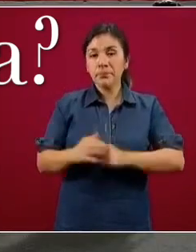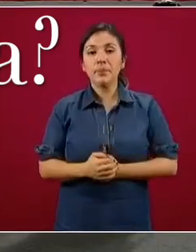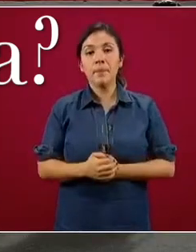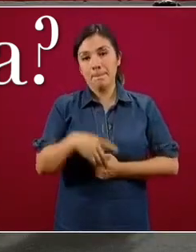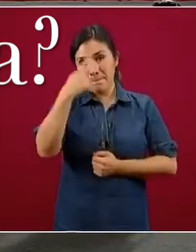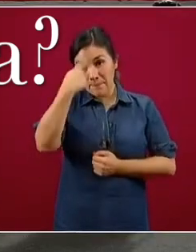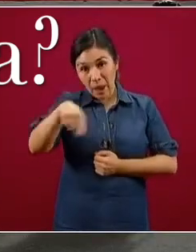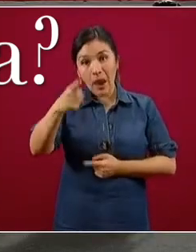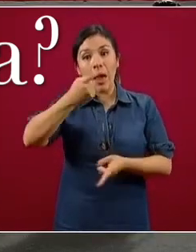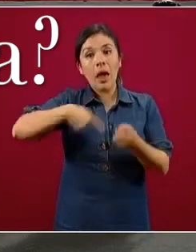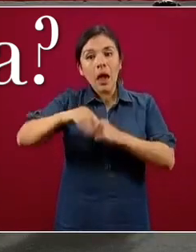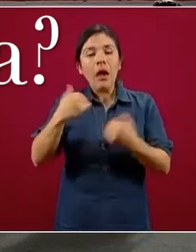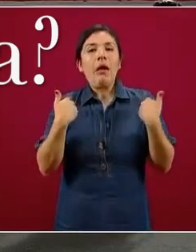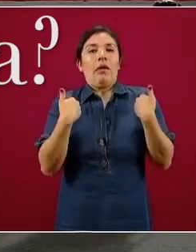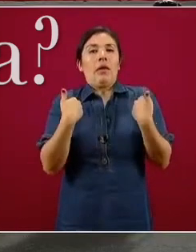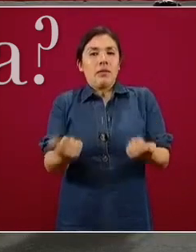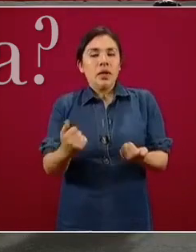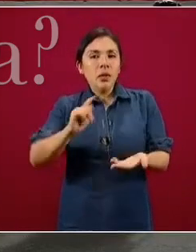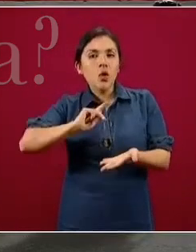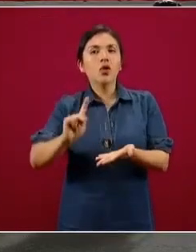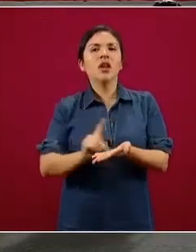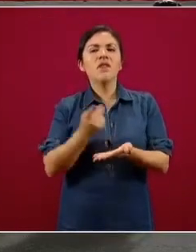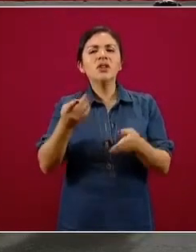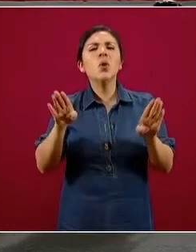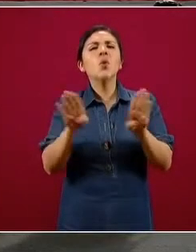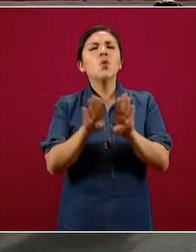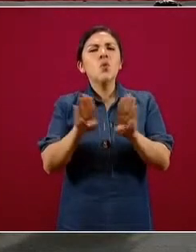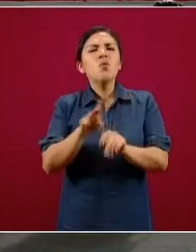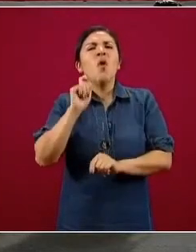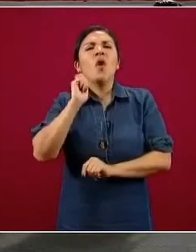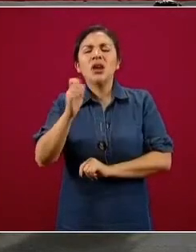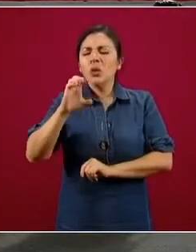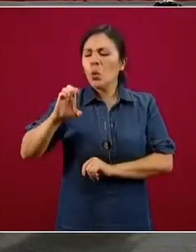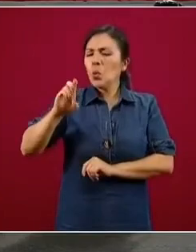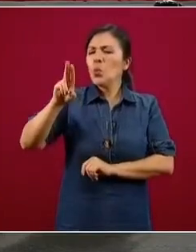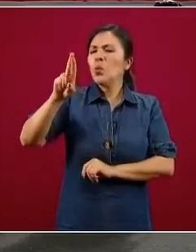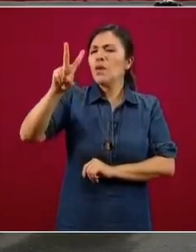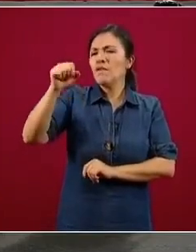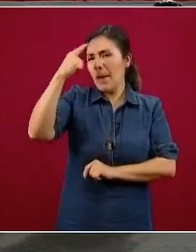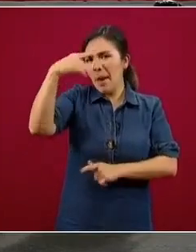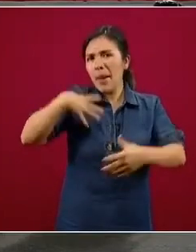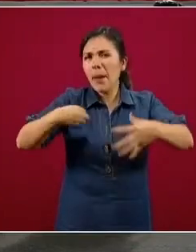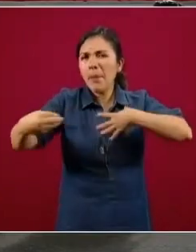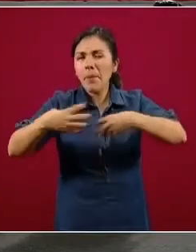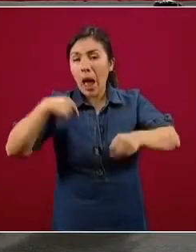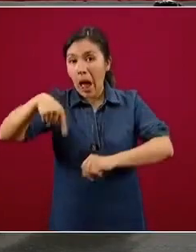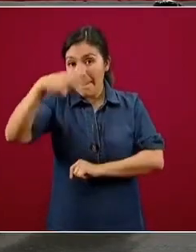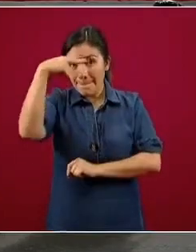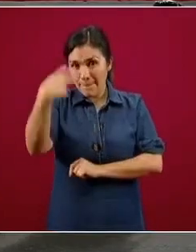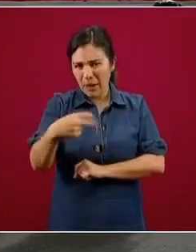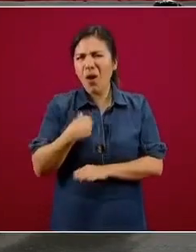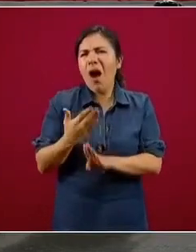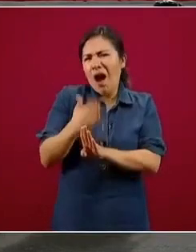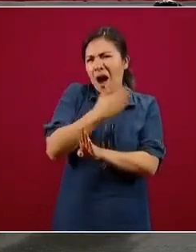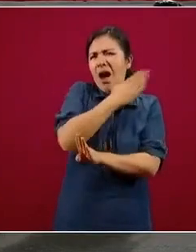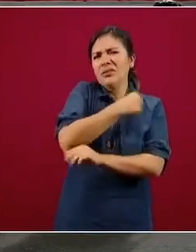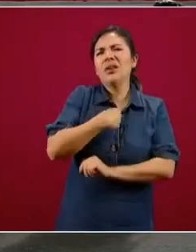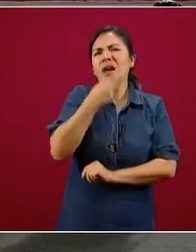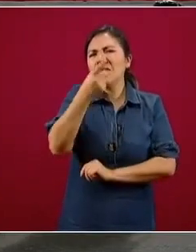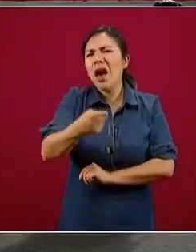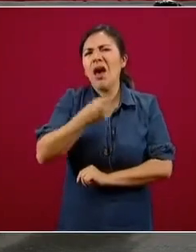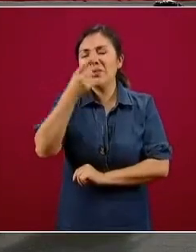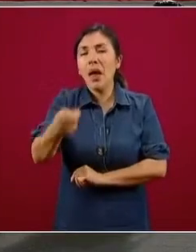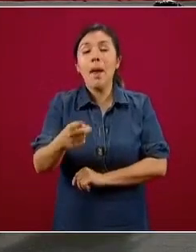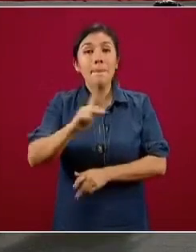para retomar esta idea de cómo se compone la curva epidémica de México. Hemos dicho en varias ocasiones que los